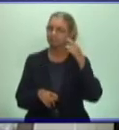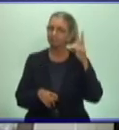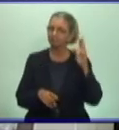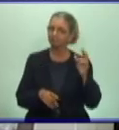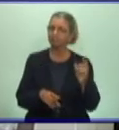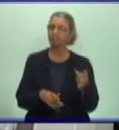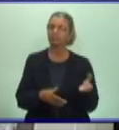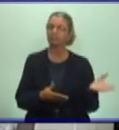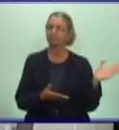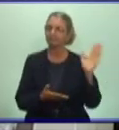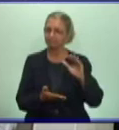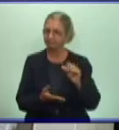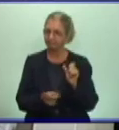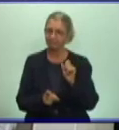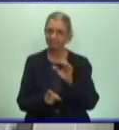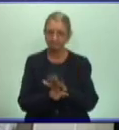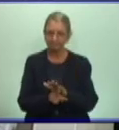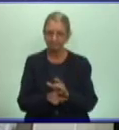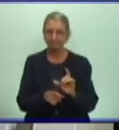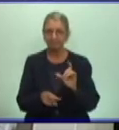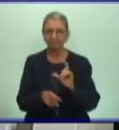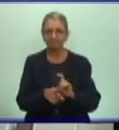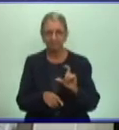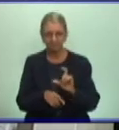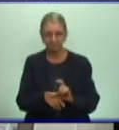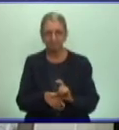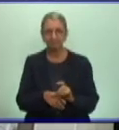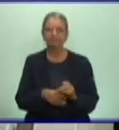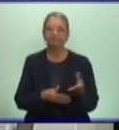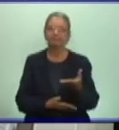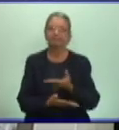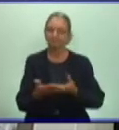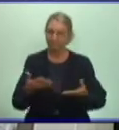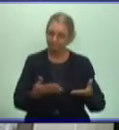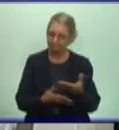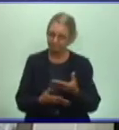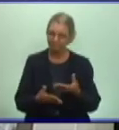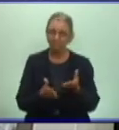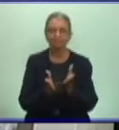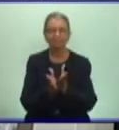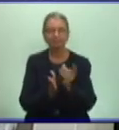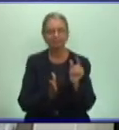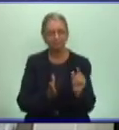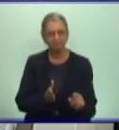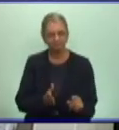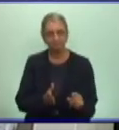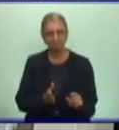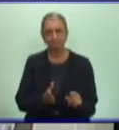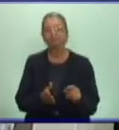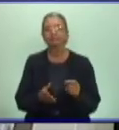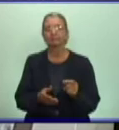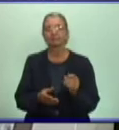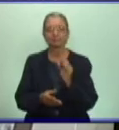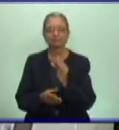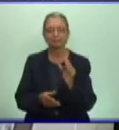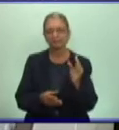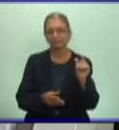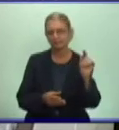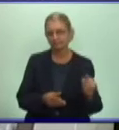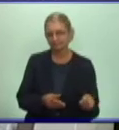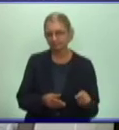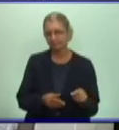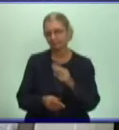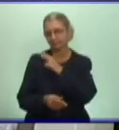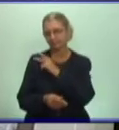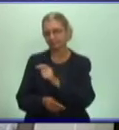curso de 4 semanas, que es un momento de manera colaborativa con los propios estudiantes, con sus maestros, con las bibliotecarias, podemos buscar la información que falta.